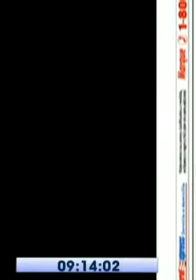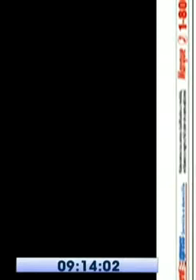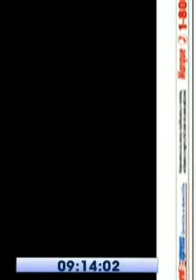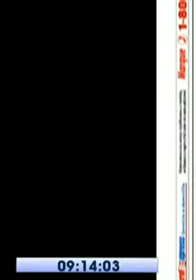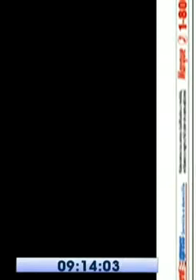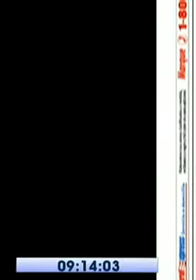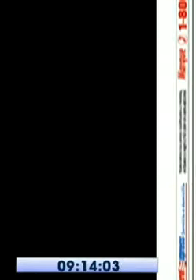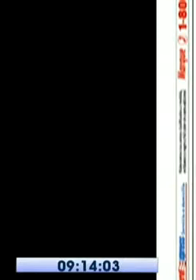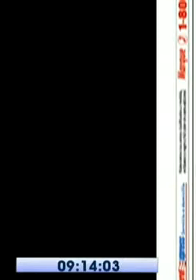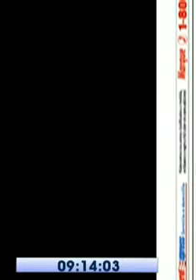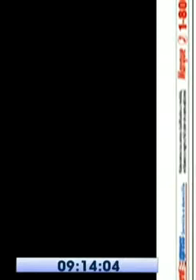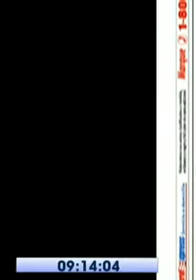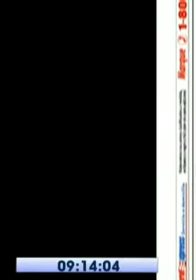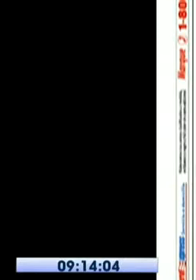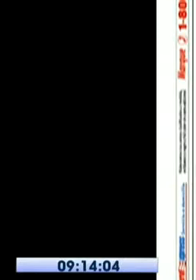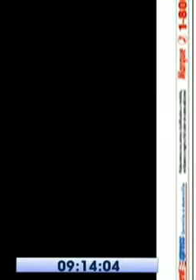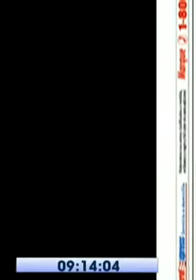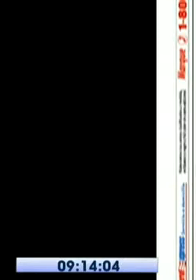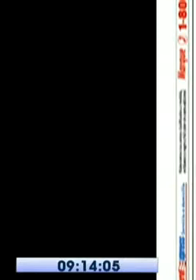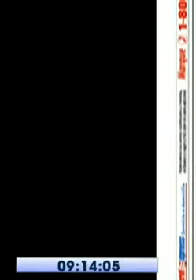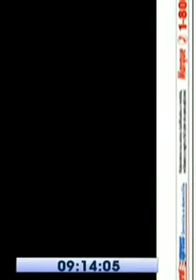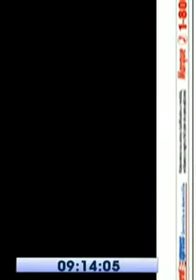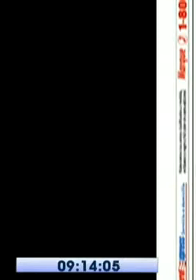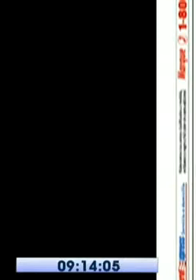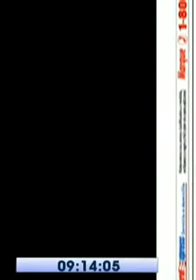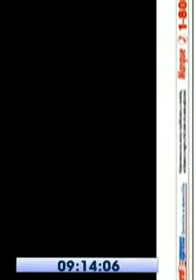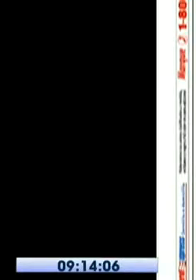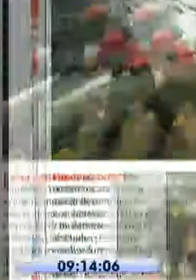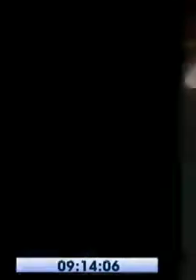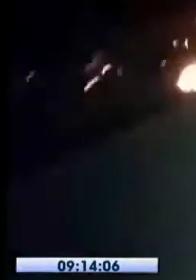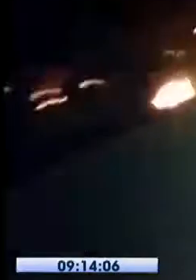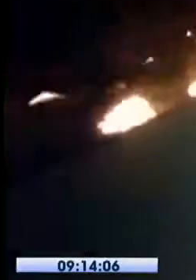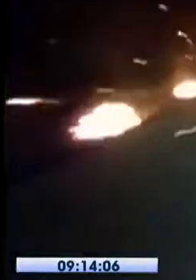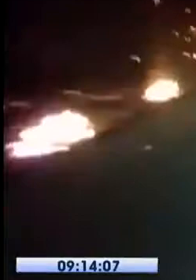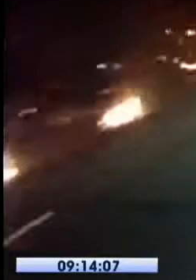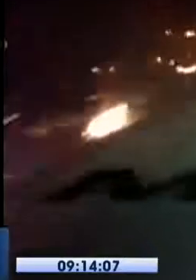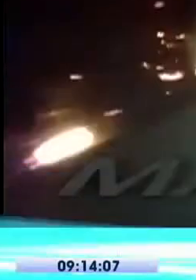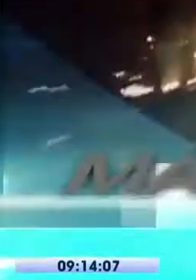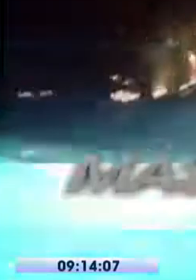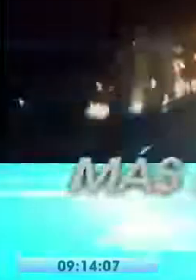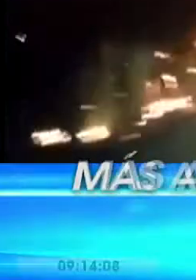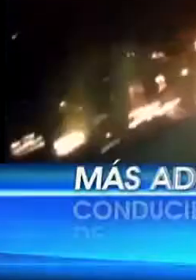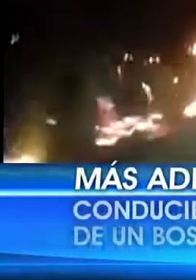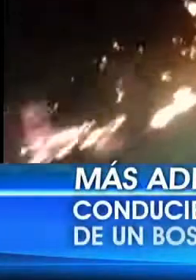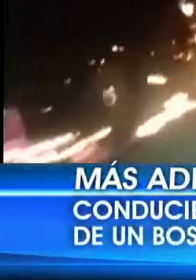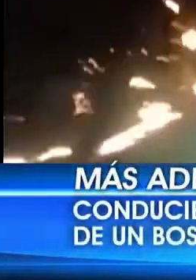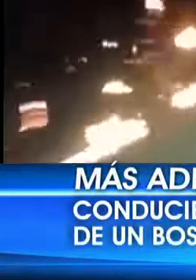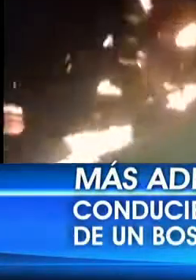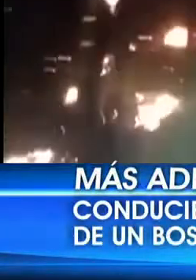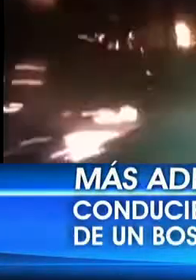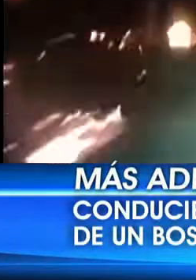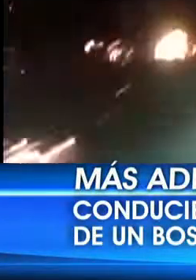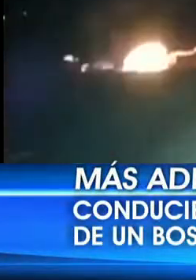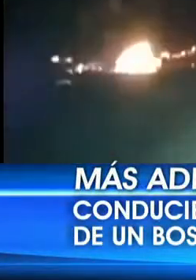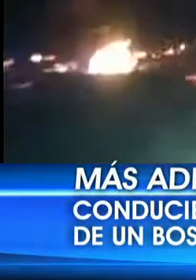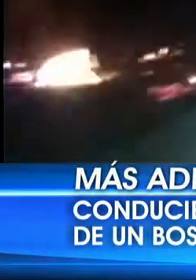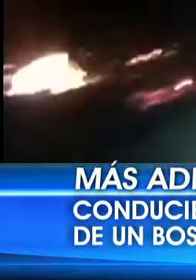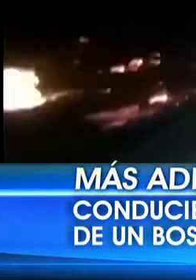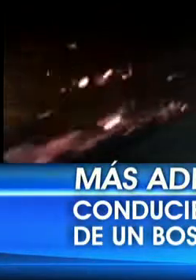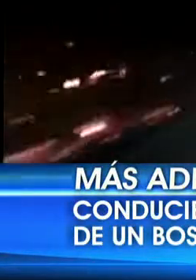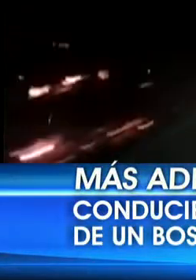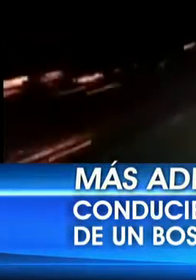Quito, pédalo a su voceador. En este, el primer noticiero de la comunidad, estipula una pausa y al retornar, mundo sorprendente. Nos